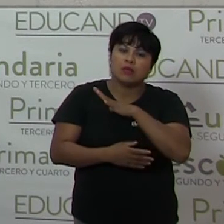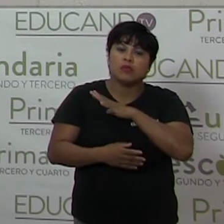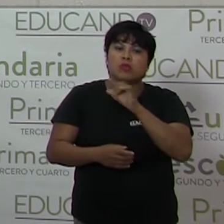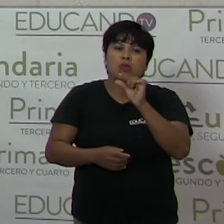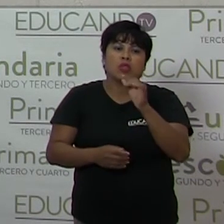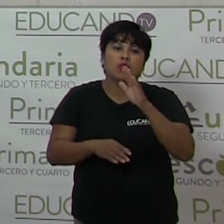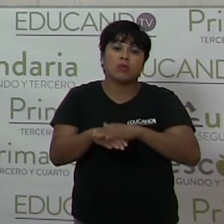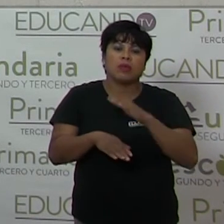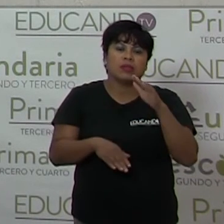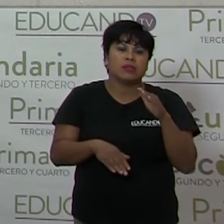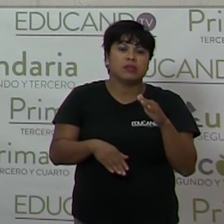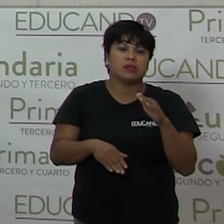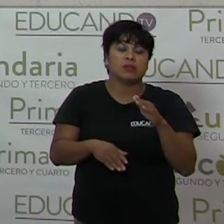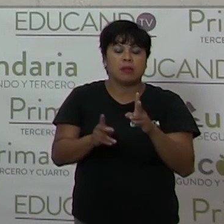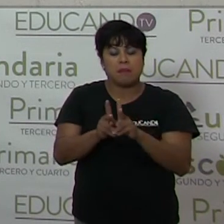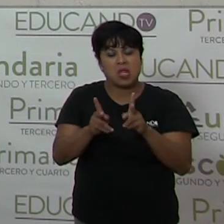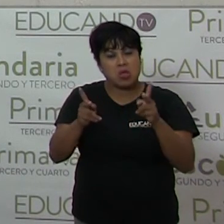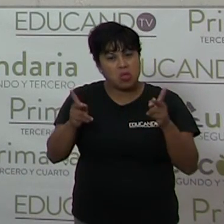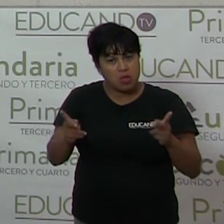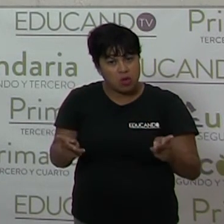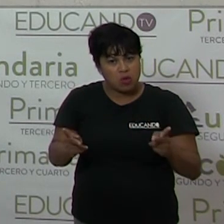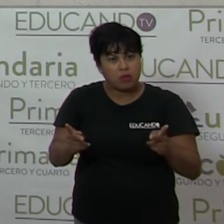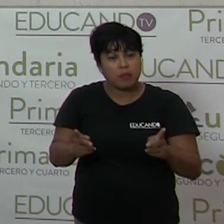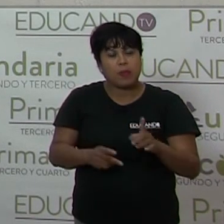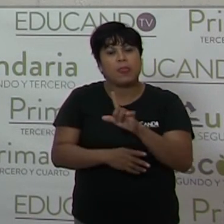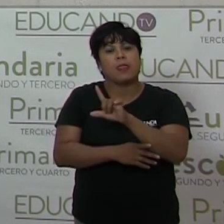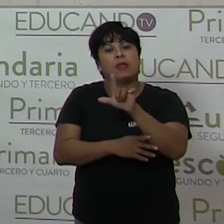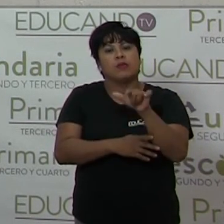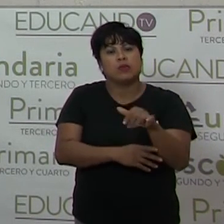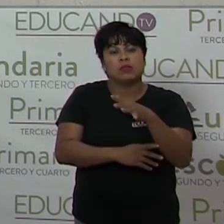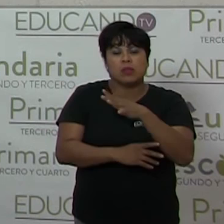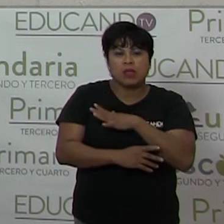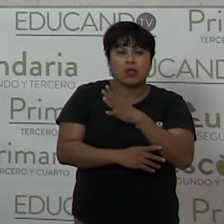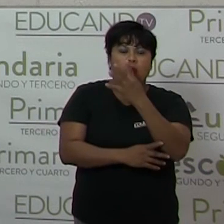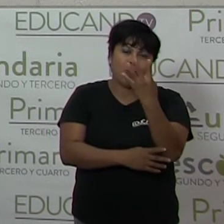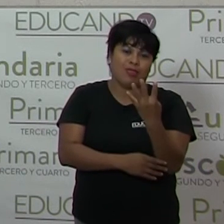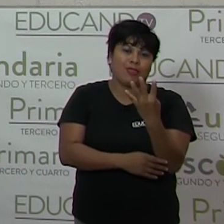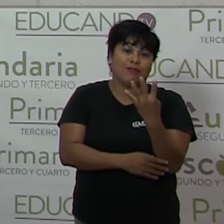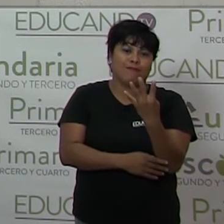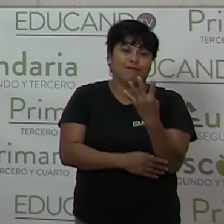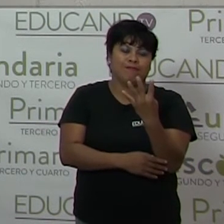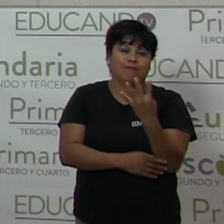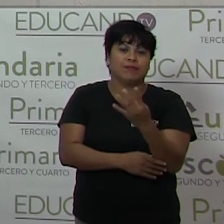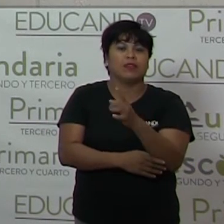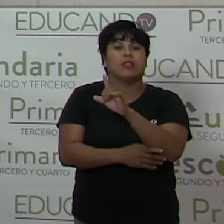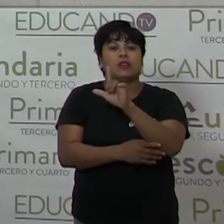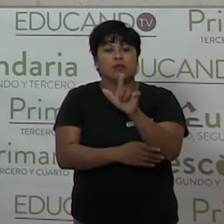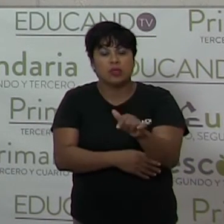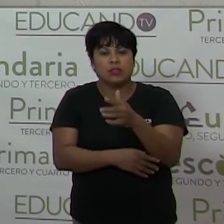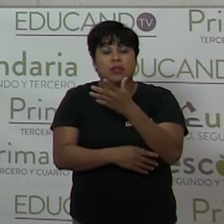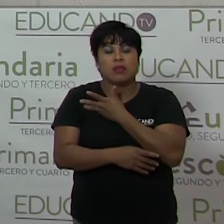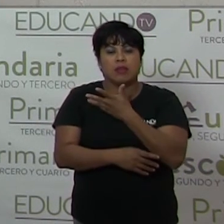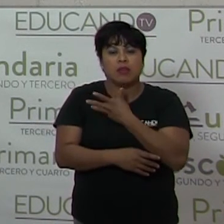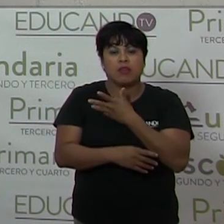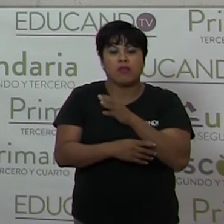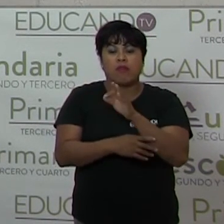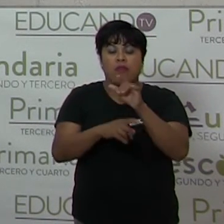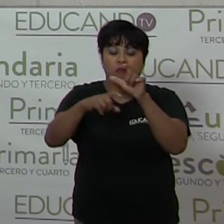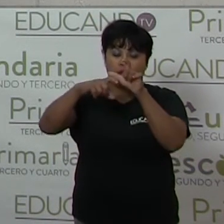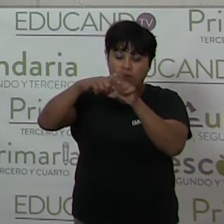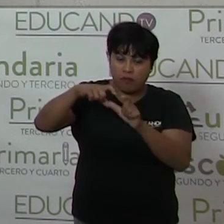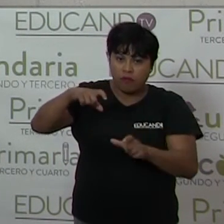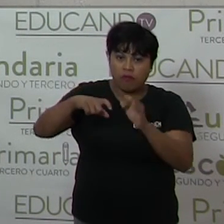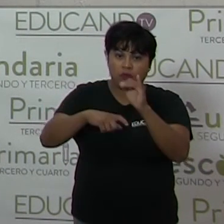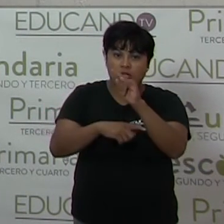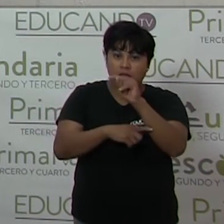poquito más de periódicos tenemos cuatro luego tenemos folletos